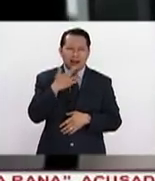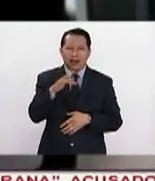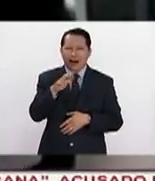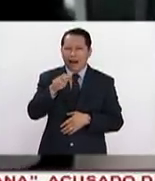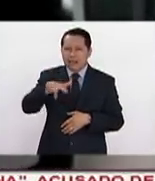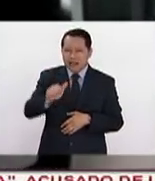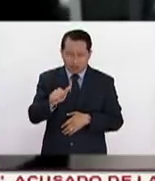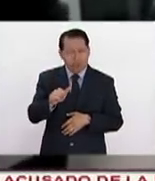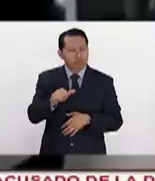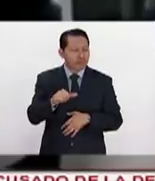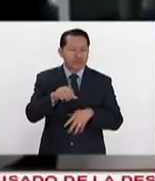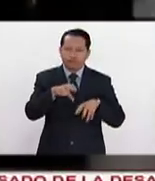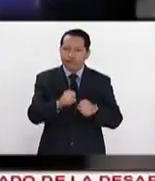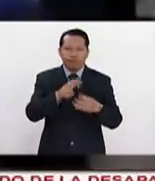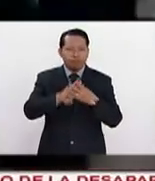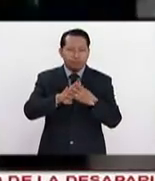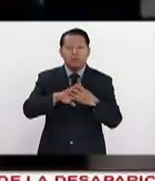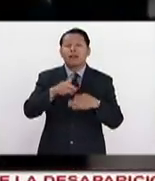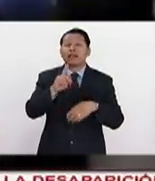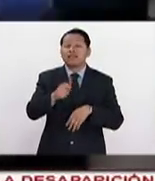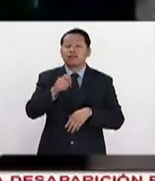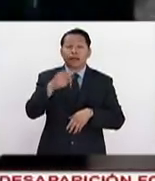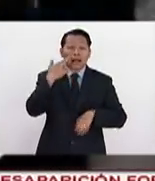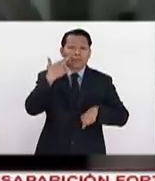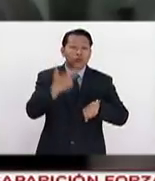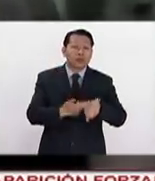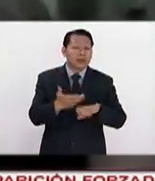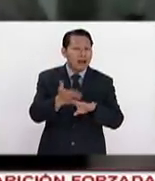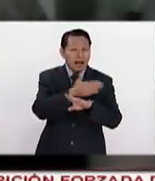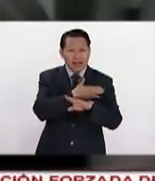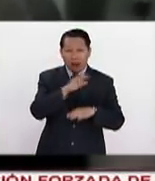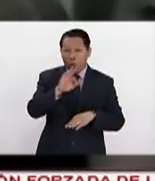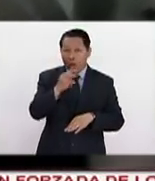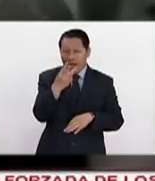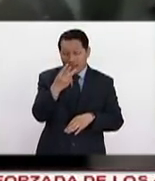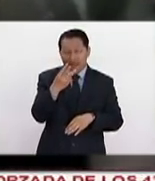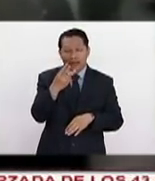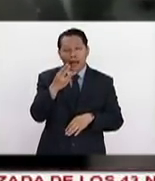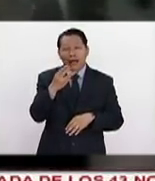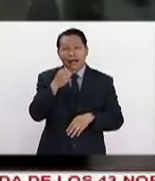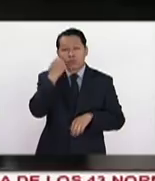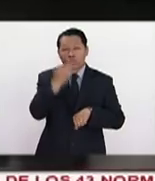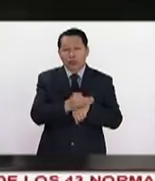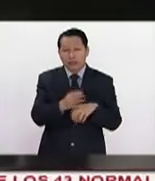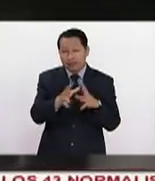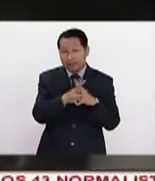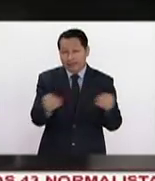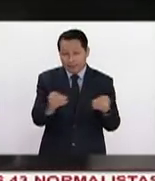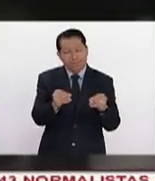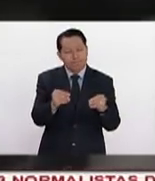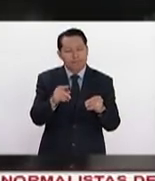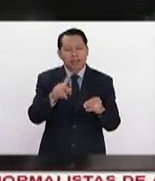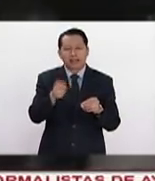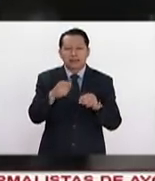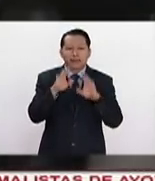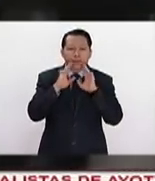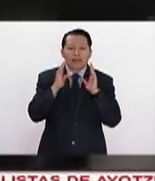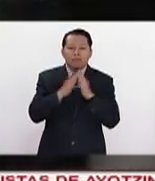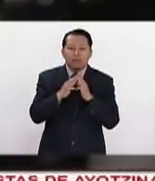involucrado en la desaparición de los 43 normalistas de Ayotzinapa. Es acusado de ser integrante del cártel